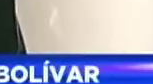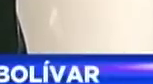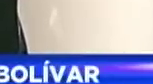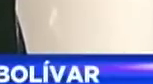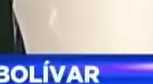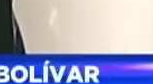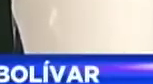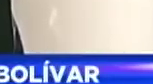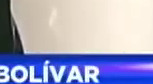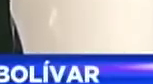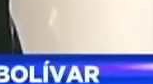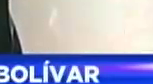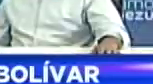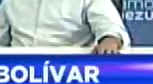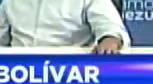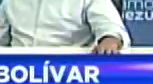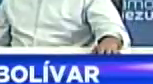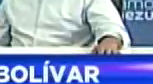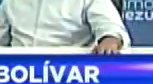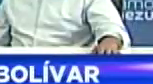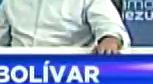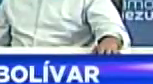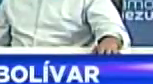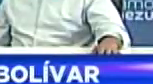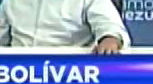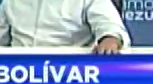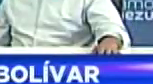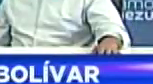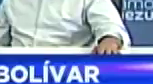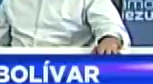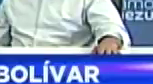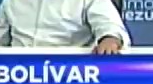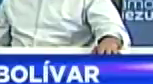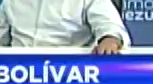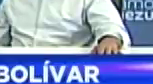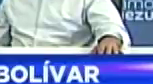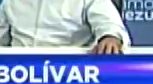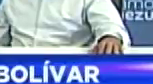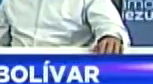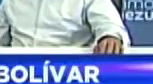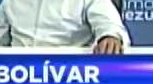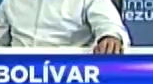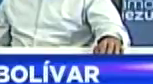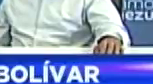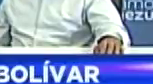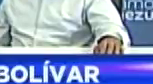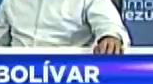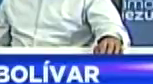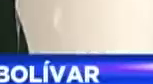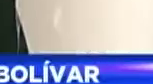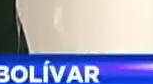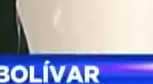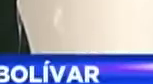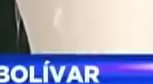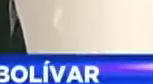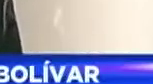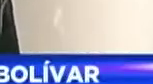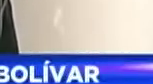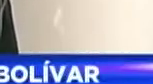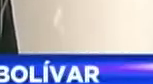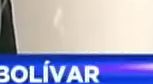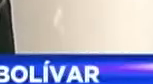aprovechando la oportunidad que está la presidenta de la Asamblea Nacional Constituyente. Sabemos que estas elecciones presidenciales estaban